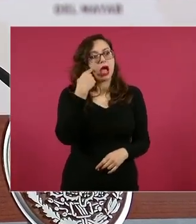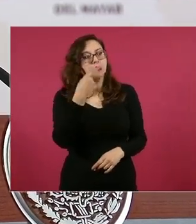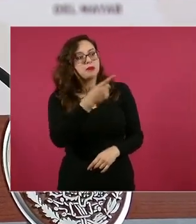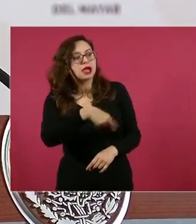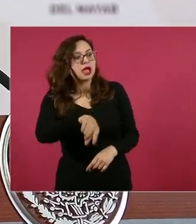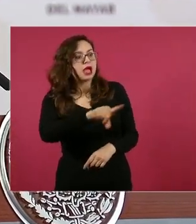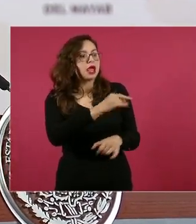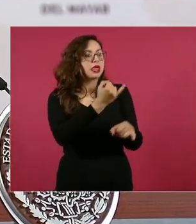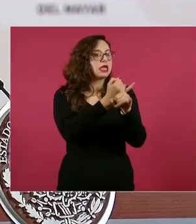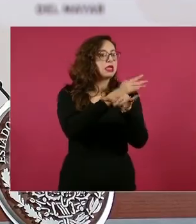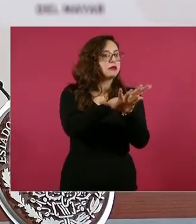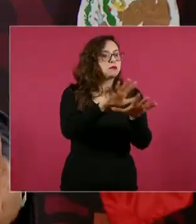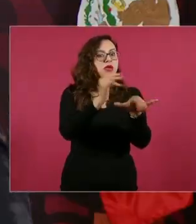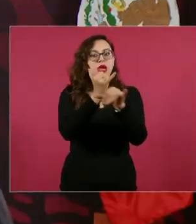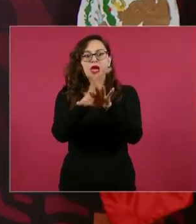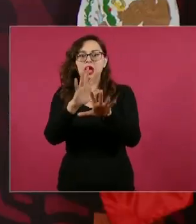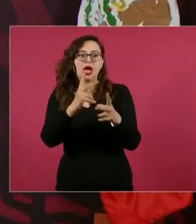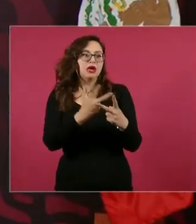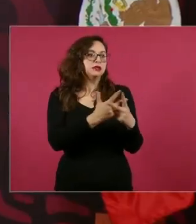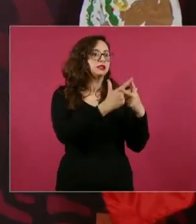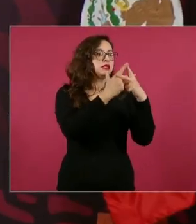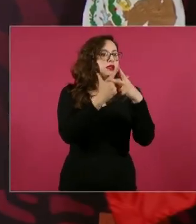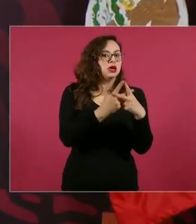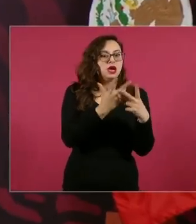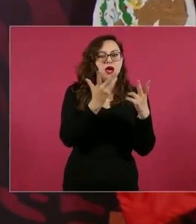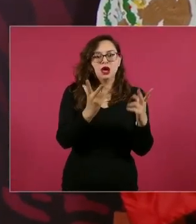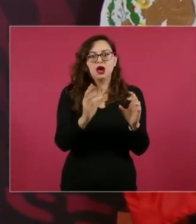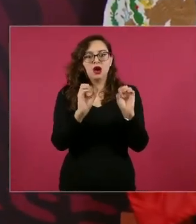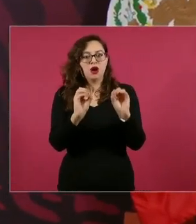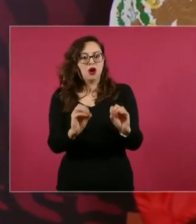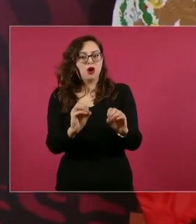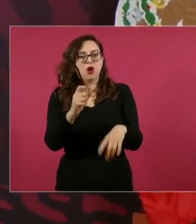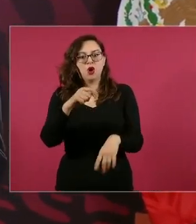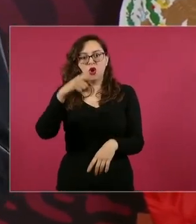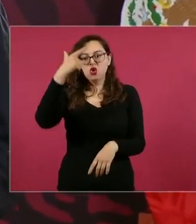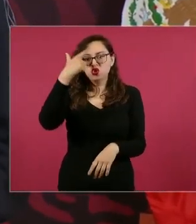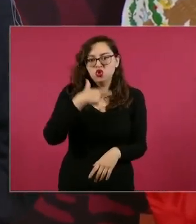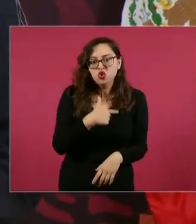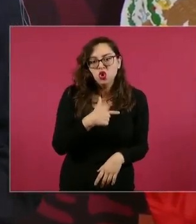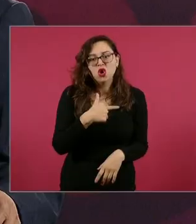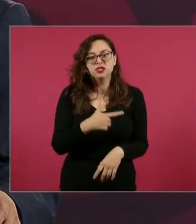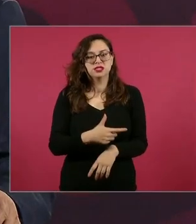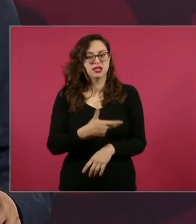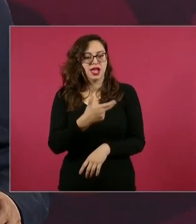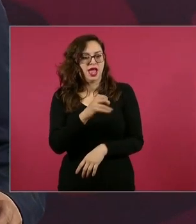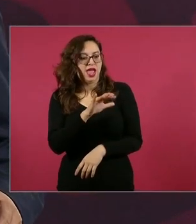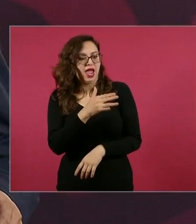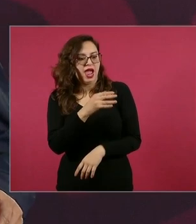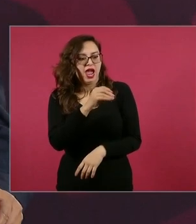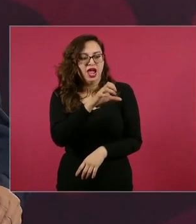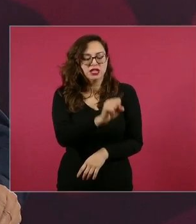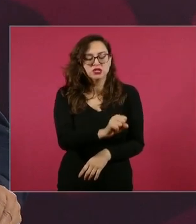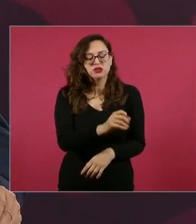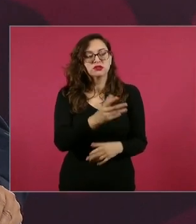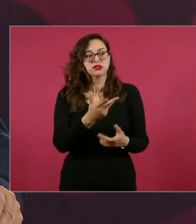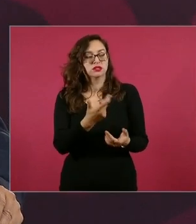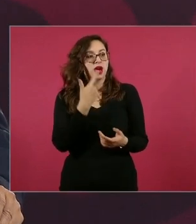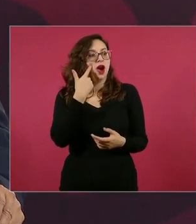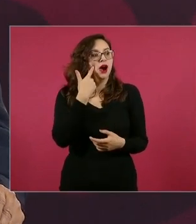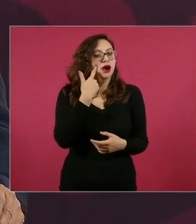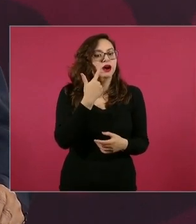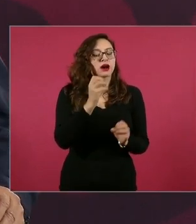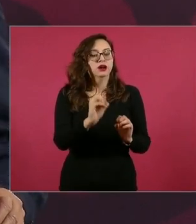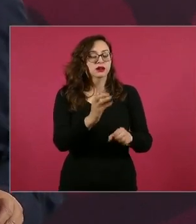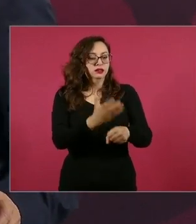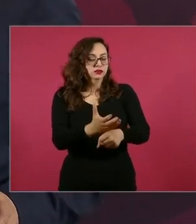diga el Canal de las Estrellas o este esta noche en hechos o de los